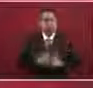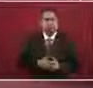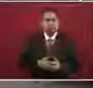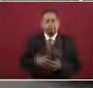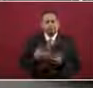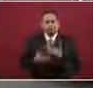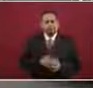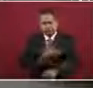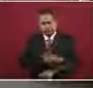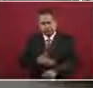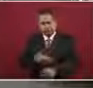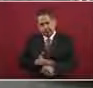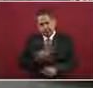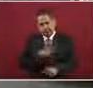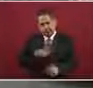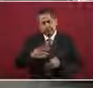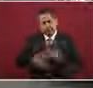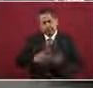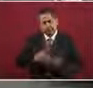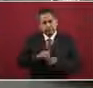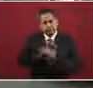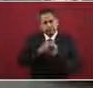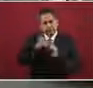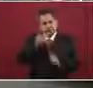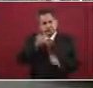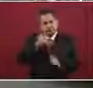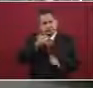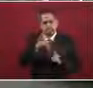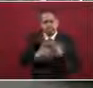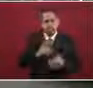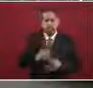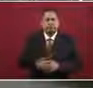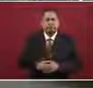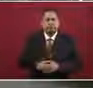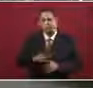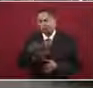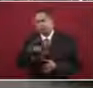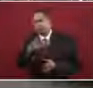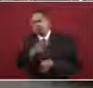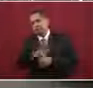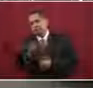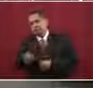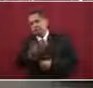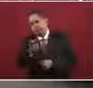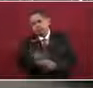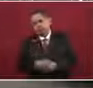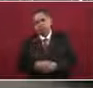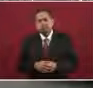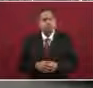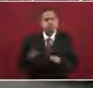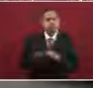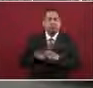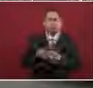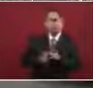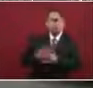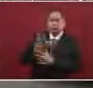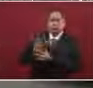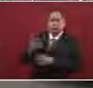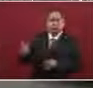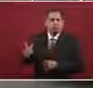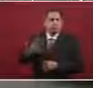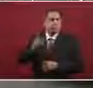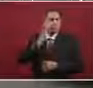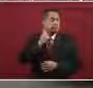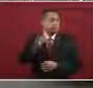se tiene que ir logrando poco a poco. Como segunda pregunta, ¿cuál es su postura ante la dimisión voluntaria de Porfirio